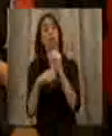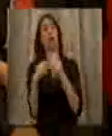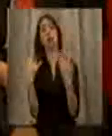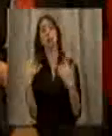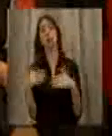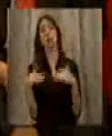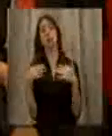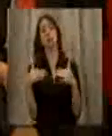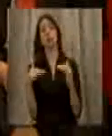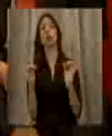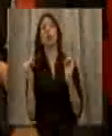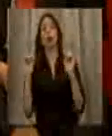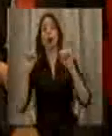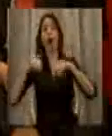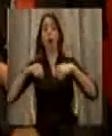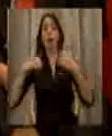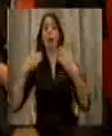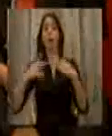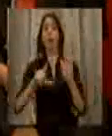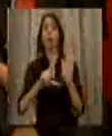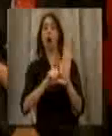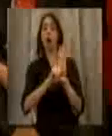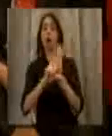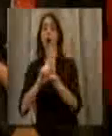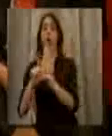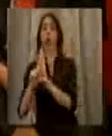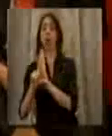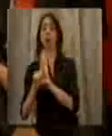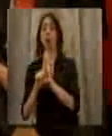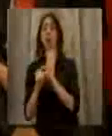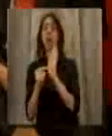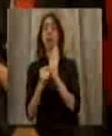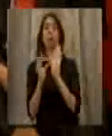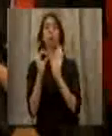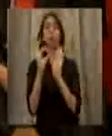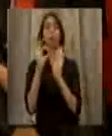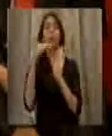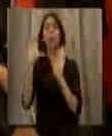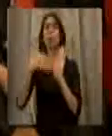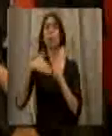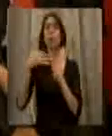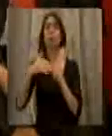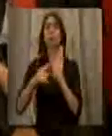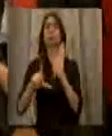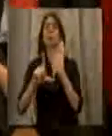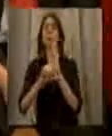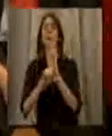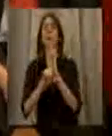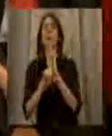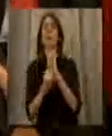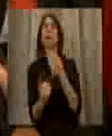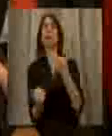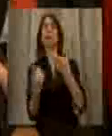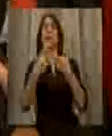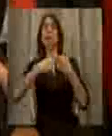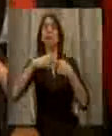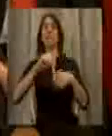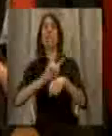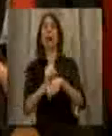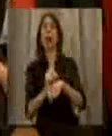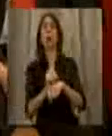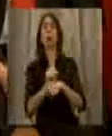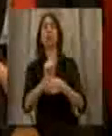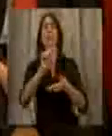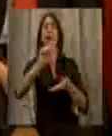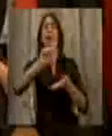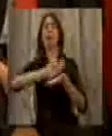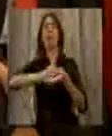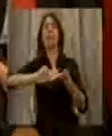aprobamos leyes que son muy significativas, la ley de inscripción automática fue publicada este año, fue aplicada este